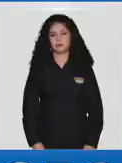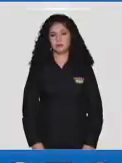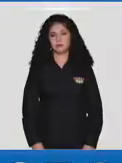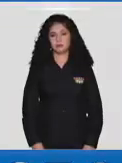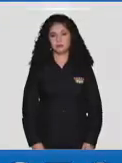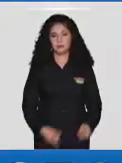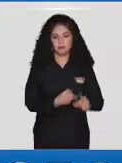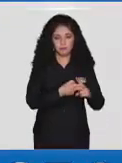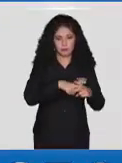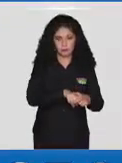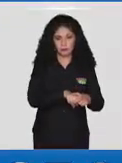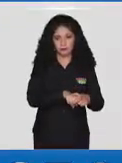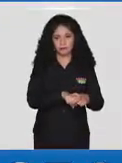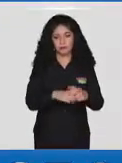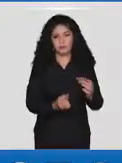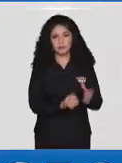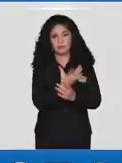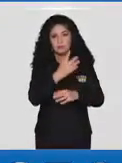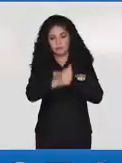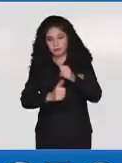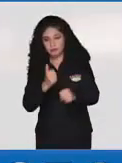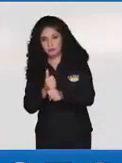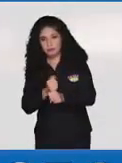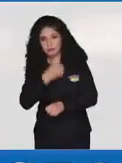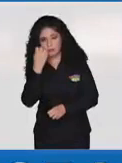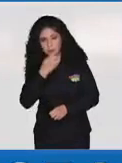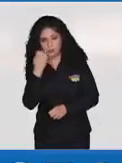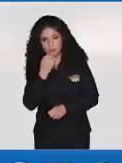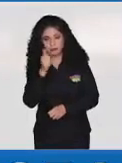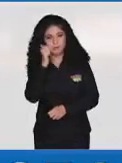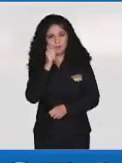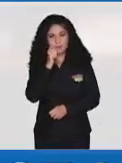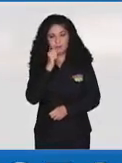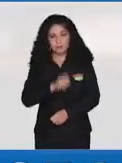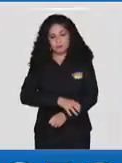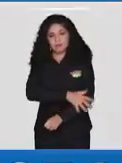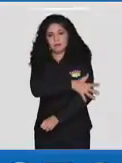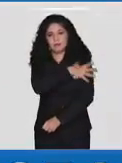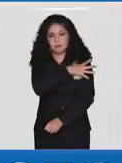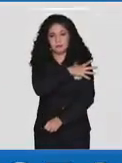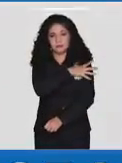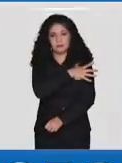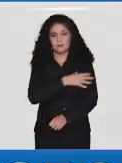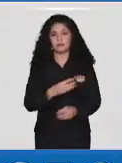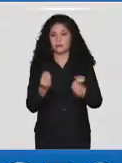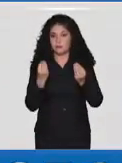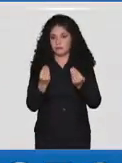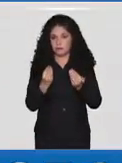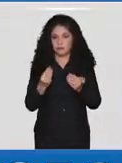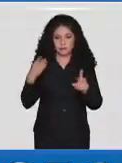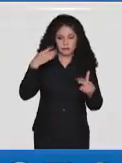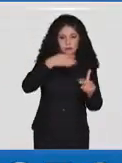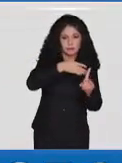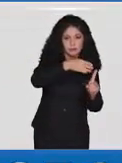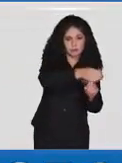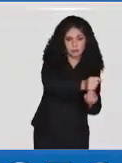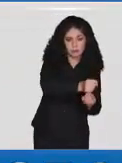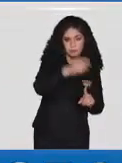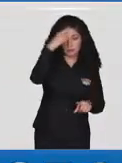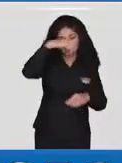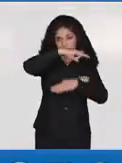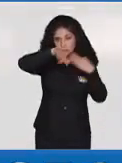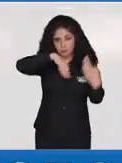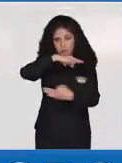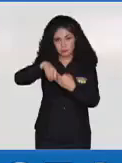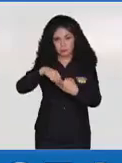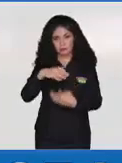2018-2019. El inicio de un nuevo ciclo es siempre emocionante y un gran reto para toda la comunidad